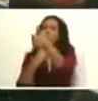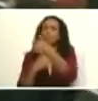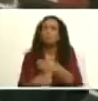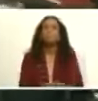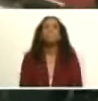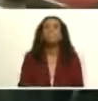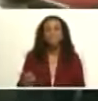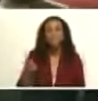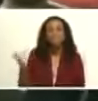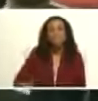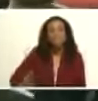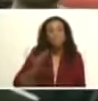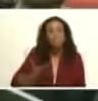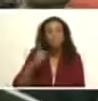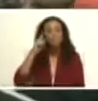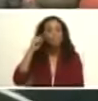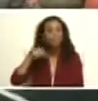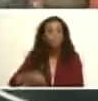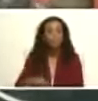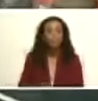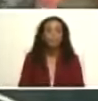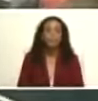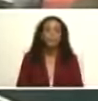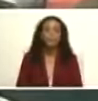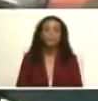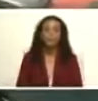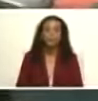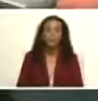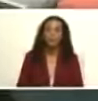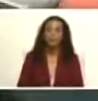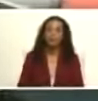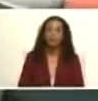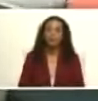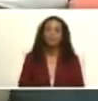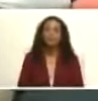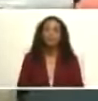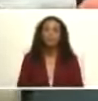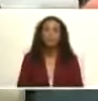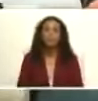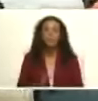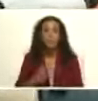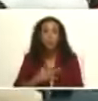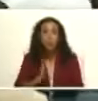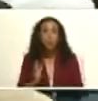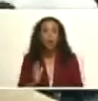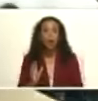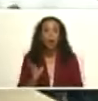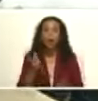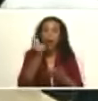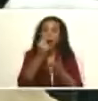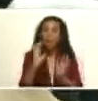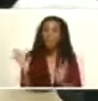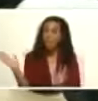un elemento muy importante. Por eso me han traído para que firme